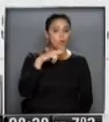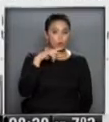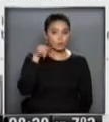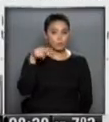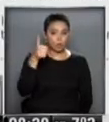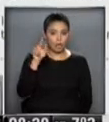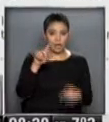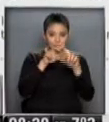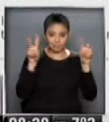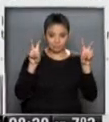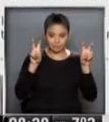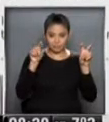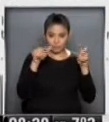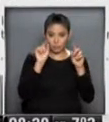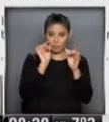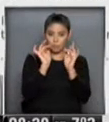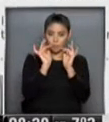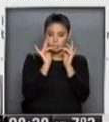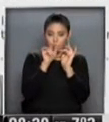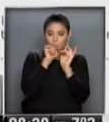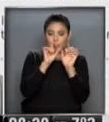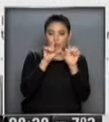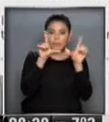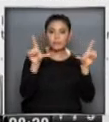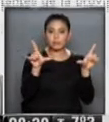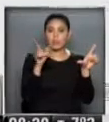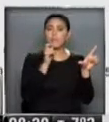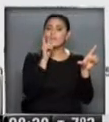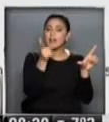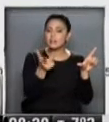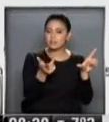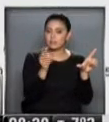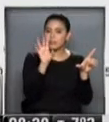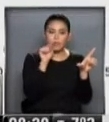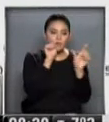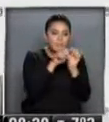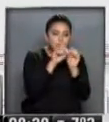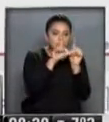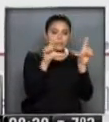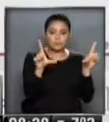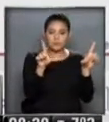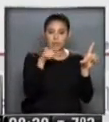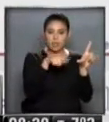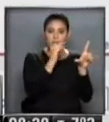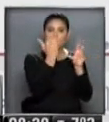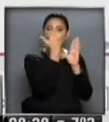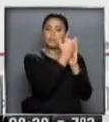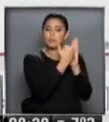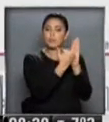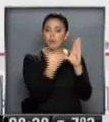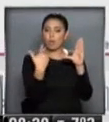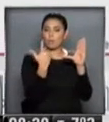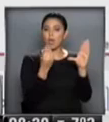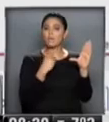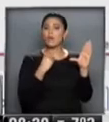va haber una aplicación ya está la aplicación muy sencilla que con un clic nada más en donde se expresa voluntariamente